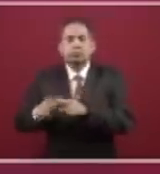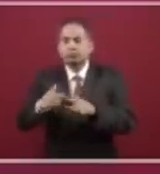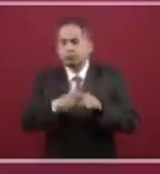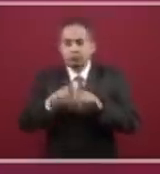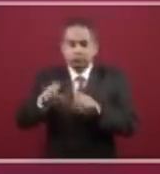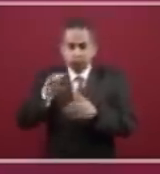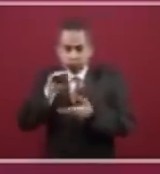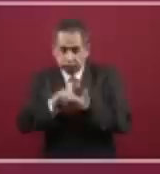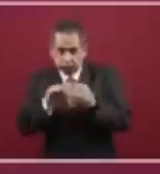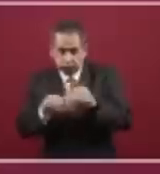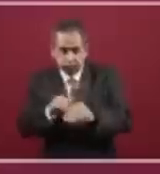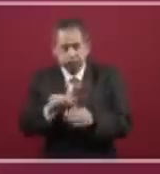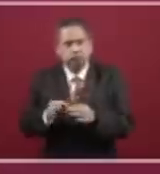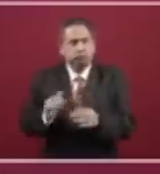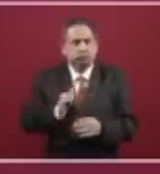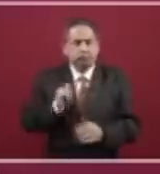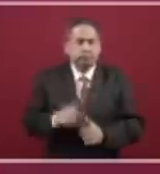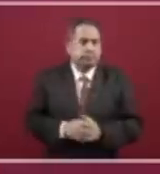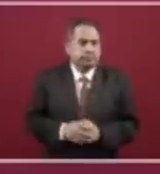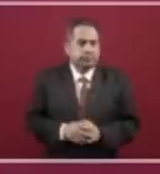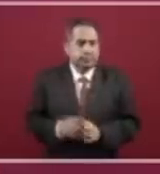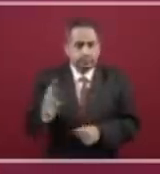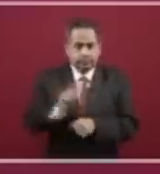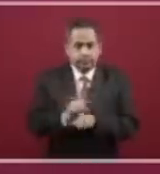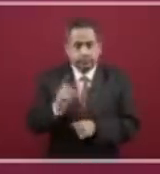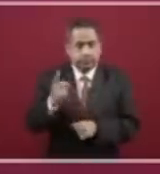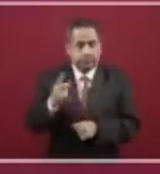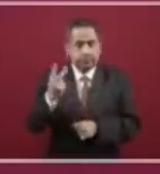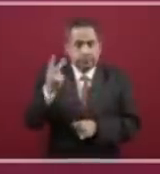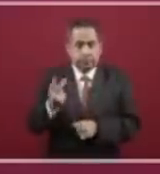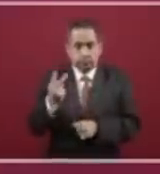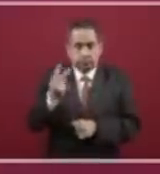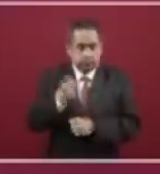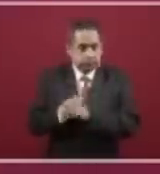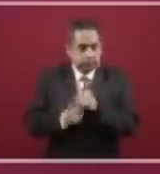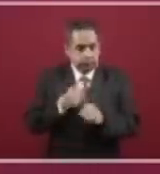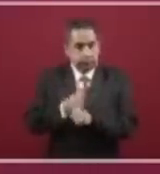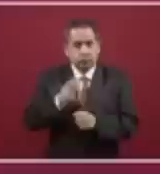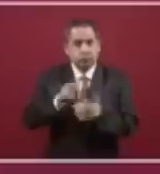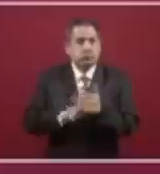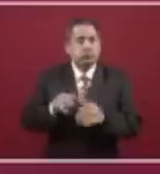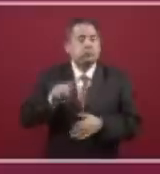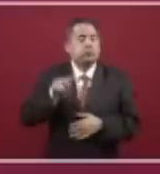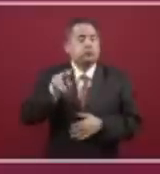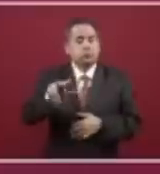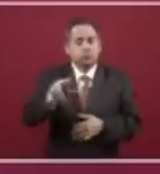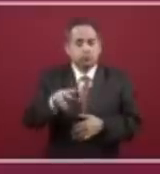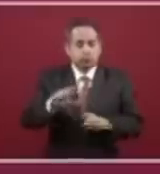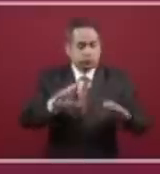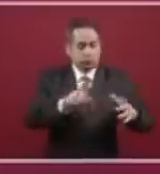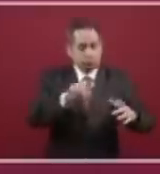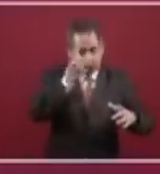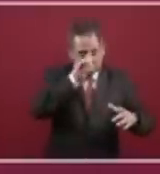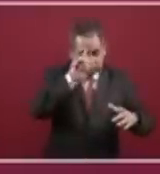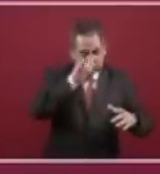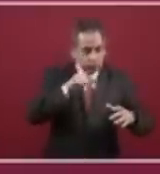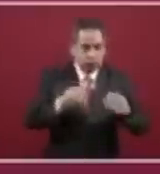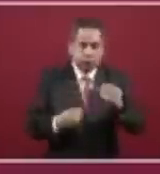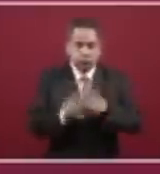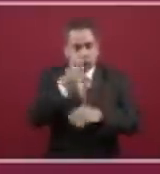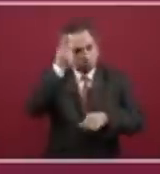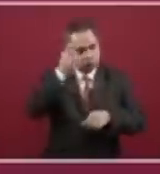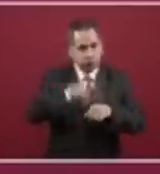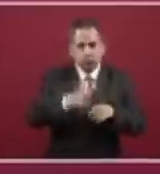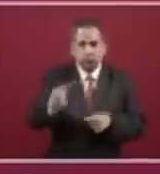instalada el día 2 de diciembre de 2018 el consejo de administración del grupo nombró al nuevo director